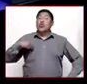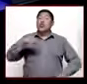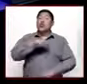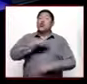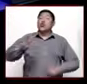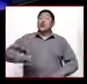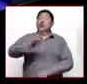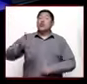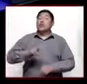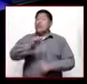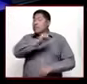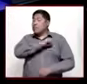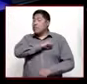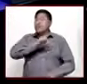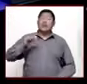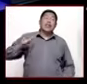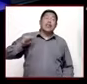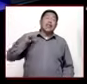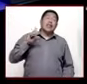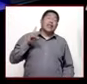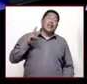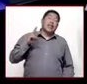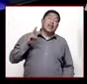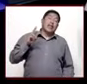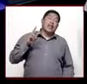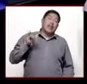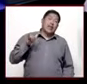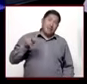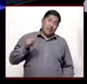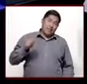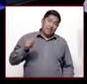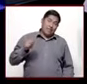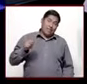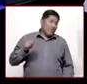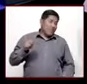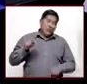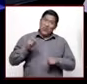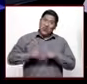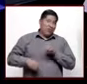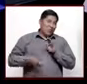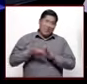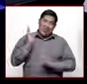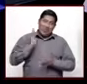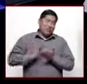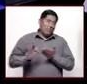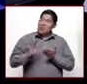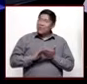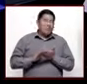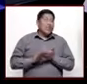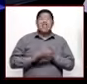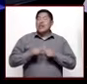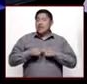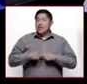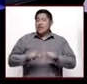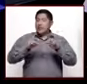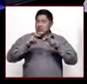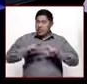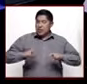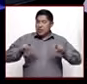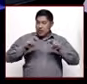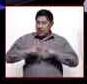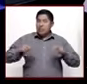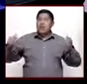Y nuestro querido Adrián no puede faltar. Él sí que no tiene permiso para irse. Exactamente, y sigue revisando a ver qué